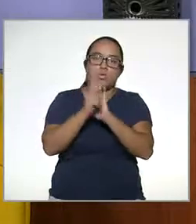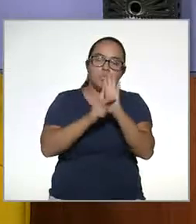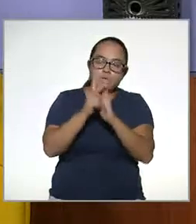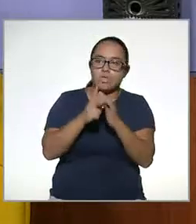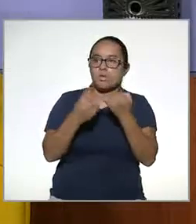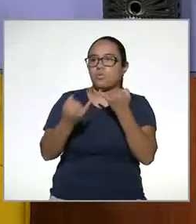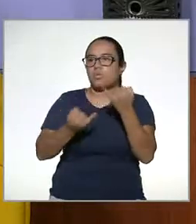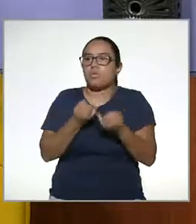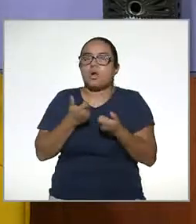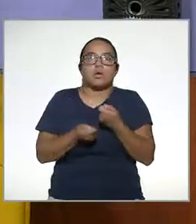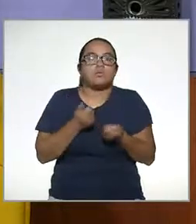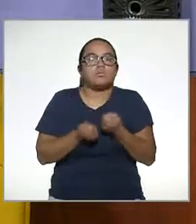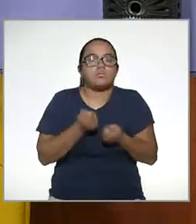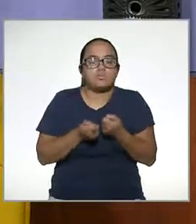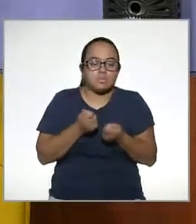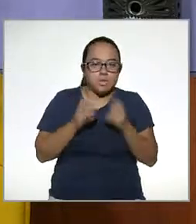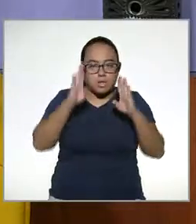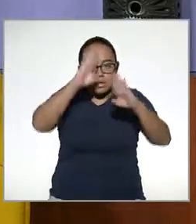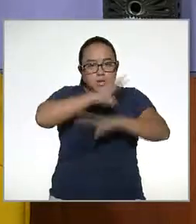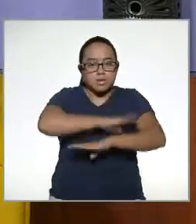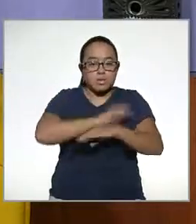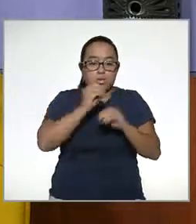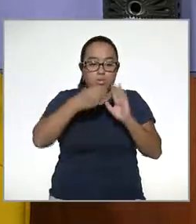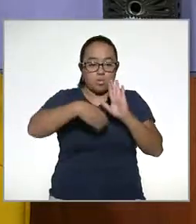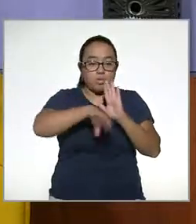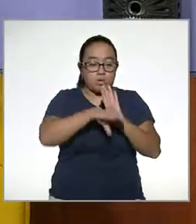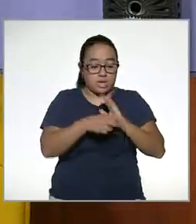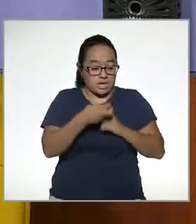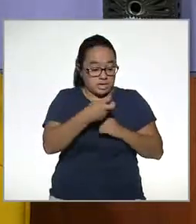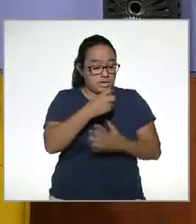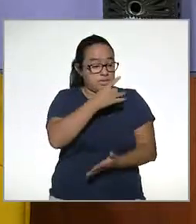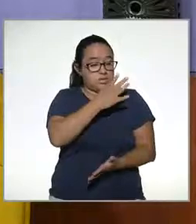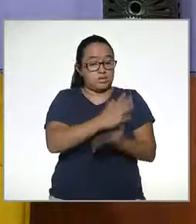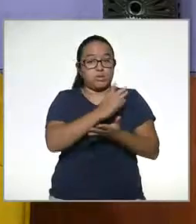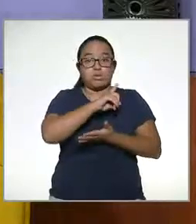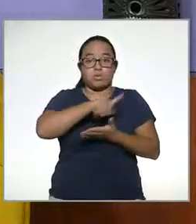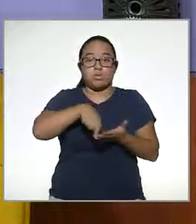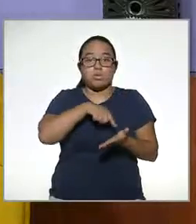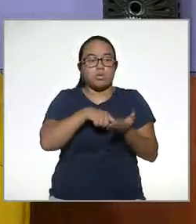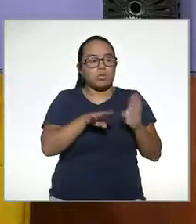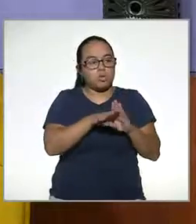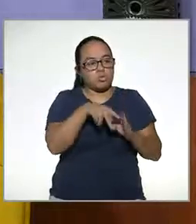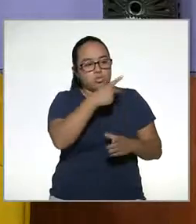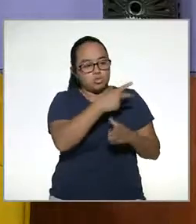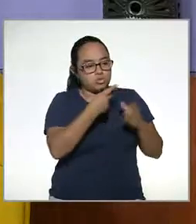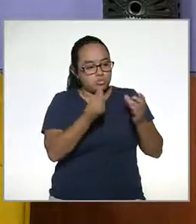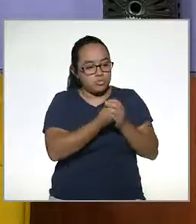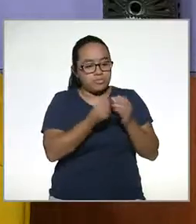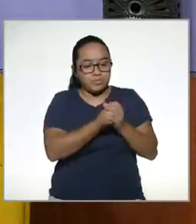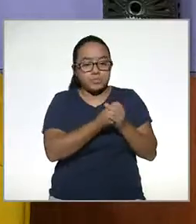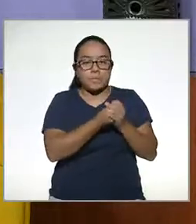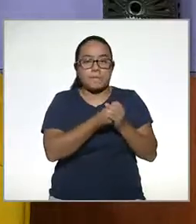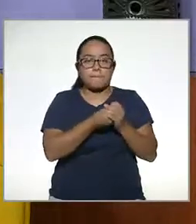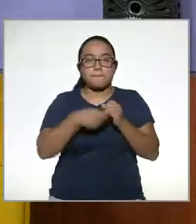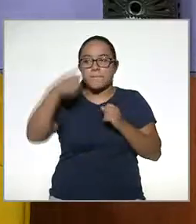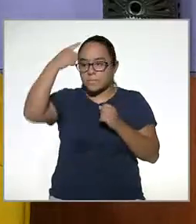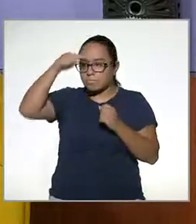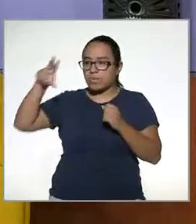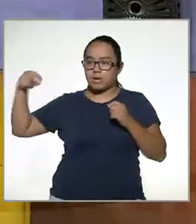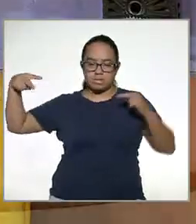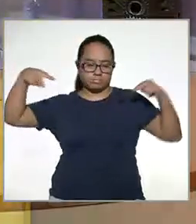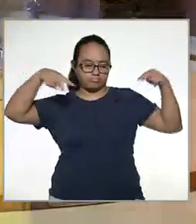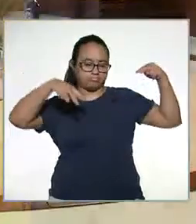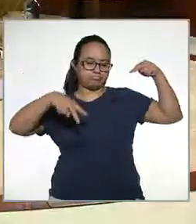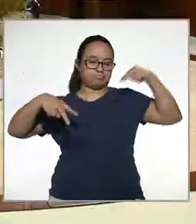videojuegos, y eventualmente dentro de la habitación, que es el único espacio justamente de intimidad y de sustracción, digamos, de esa mirada parental, ¿no?